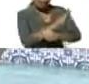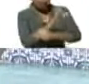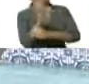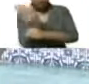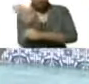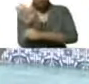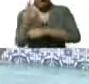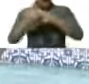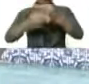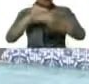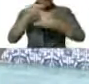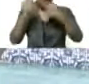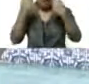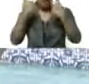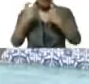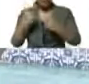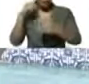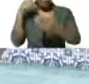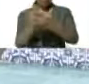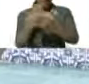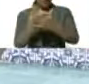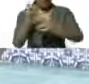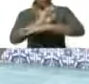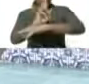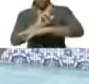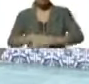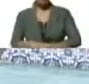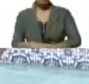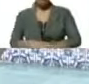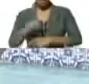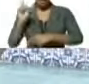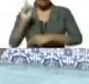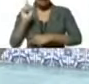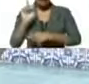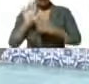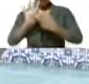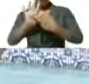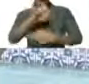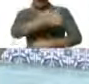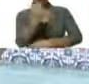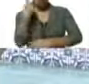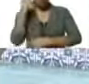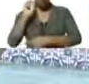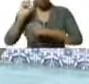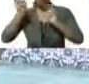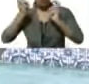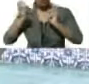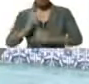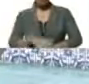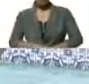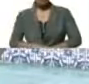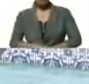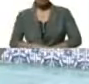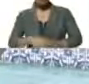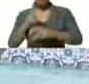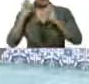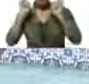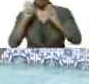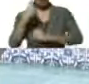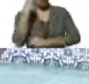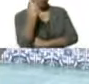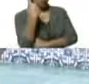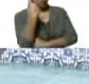para realizar la prueba rápida. Paso a referirme a cada uno de estos casos. Caso 1